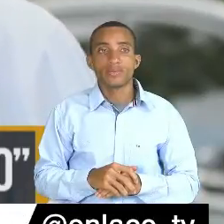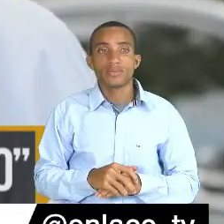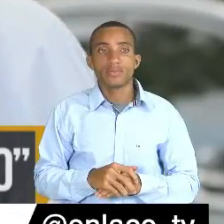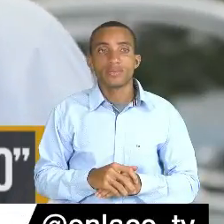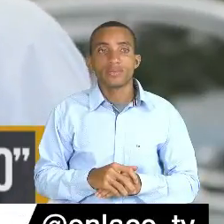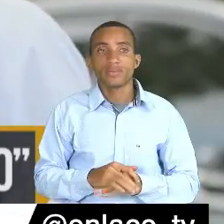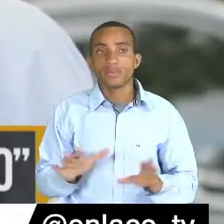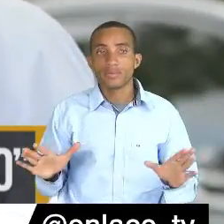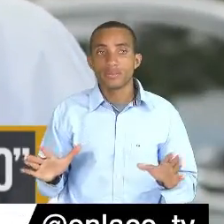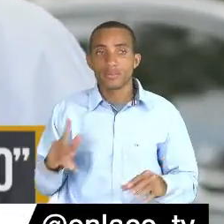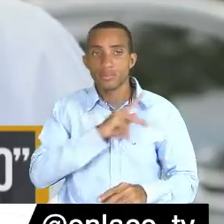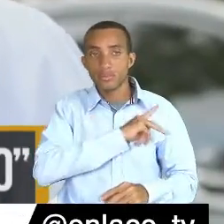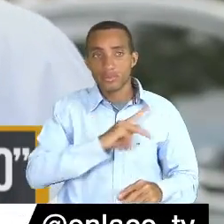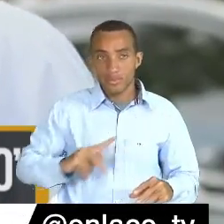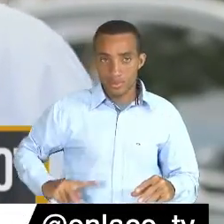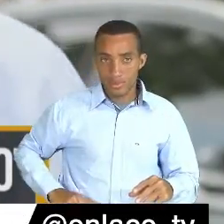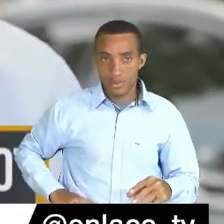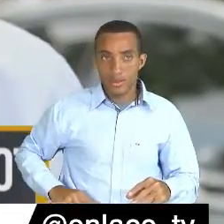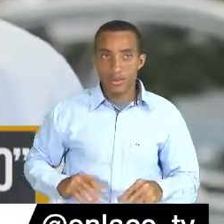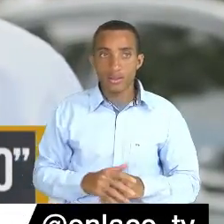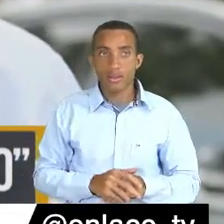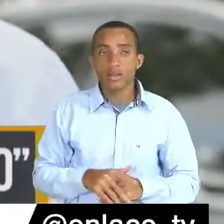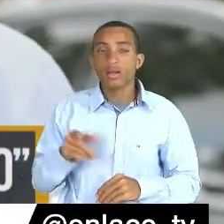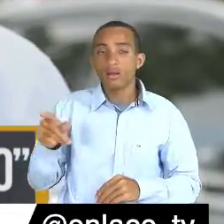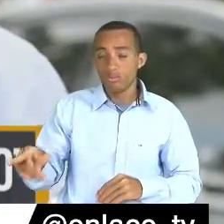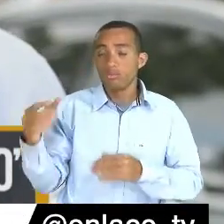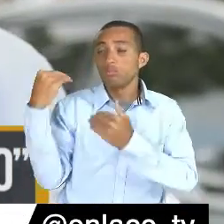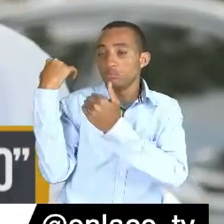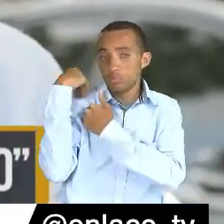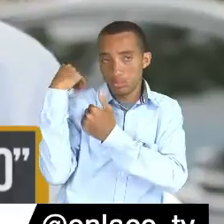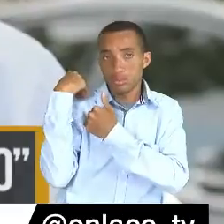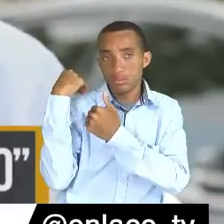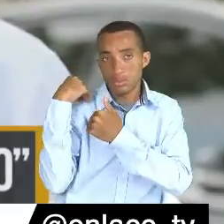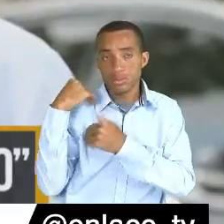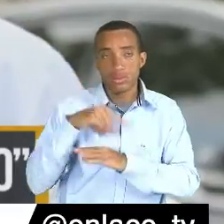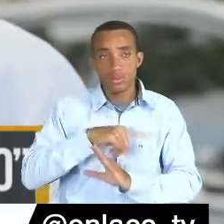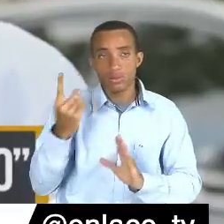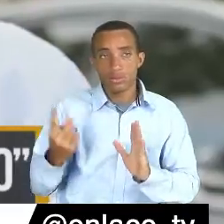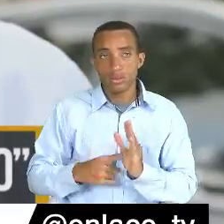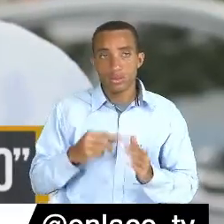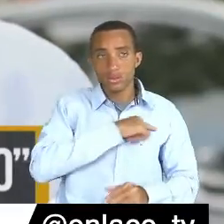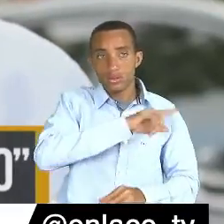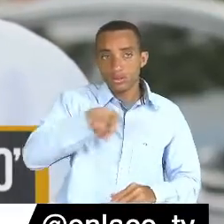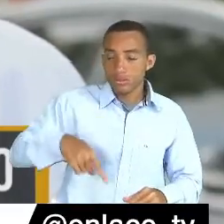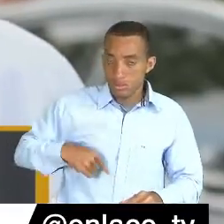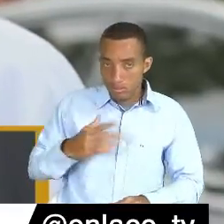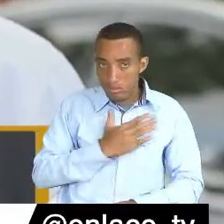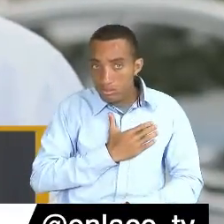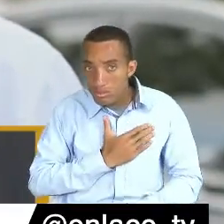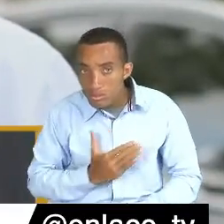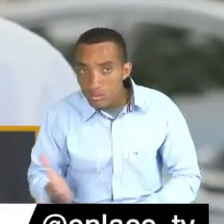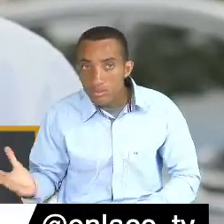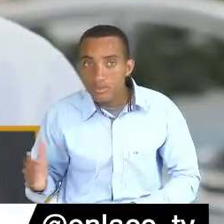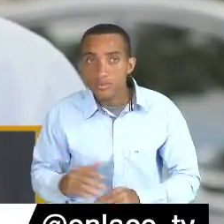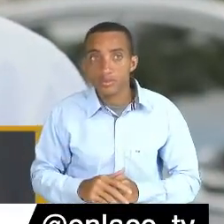La personería tiene toda la competencia, entonces nosotros estaríamos dispuestos